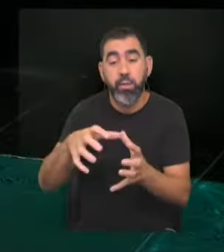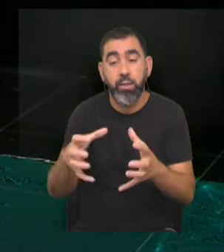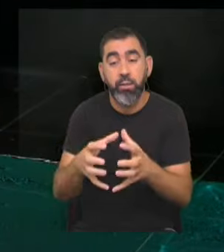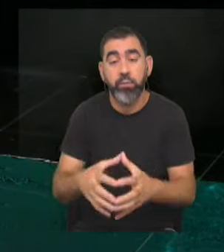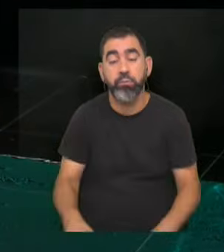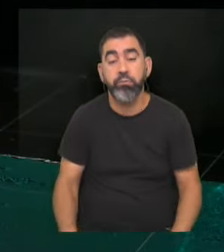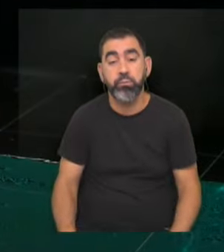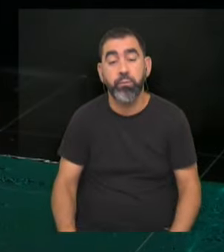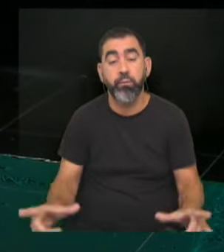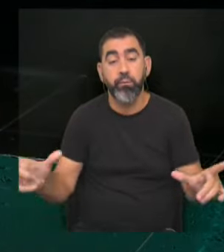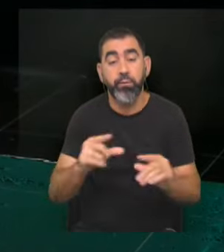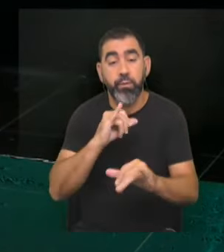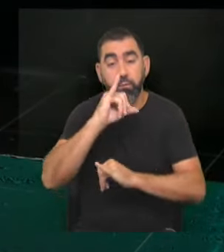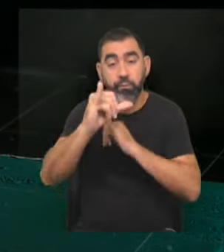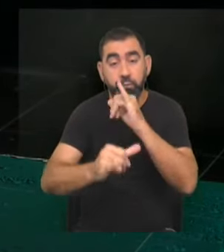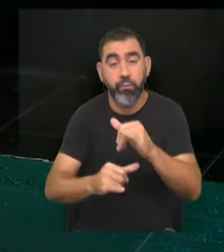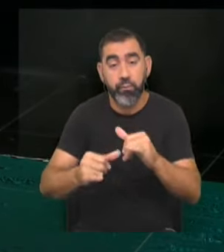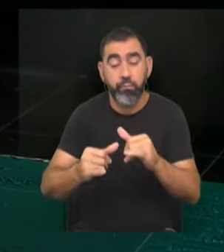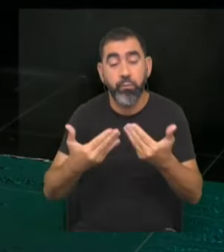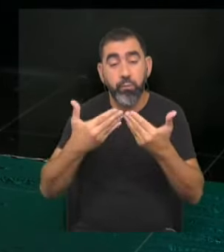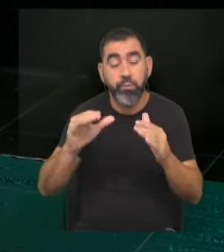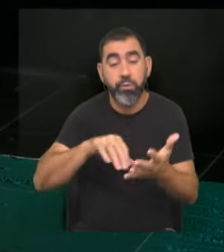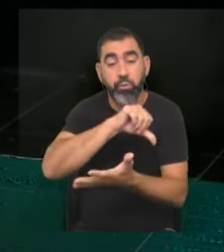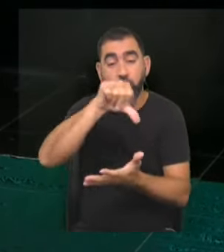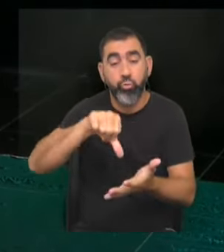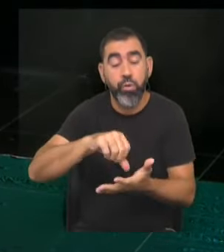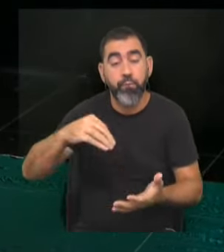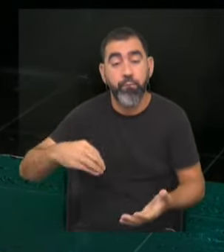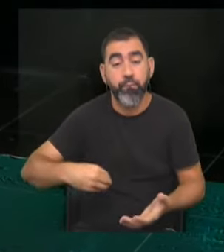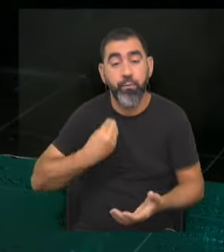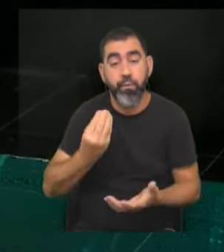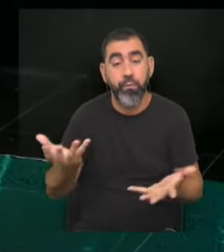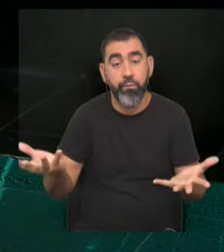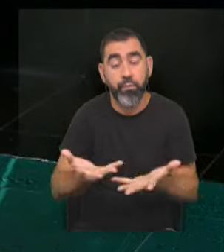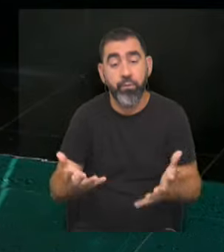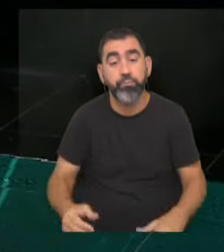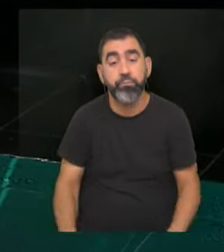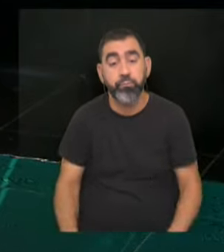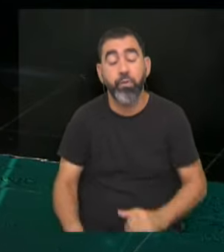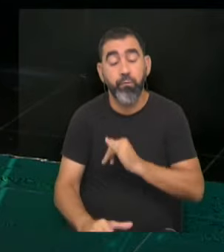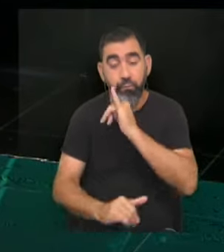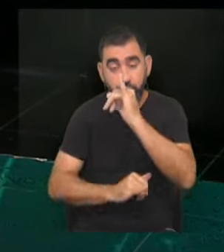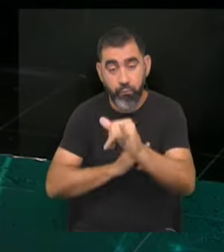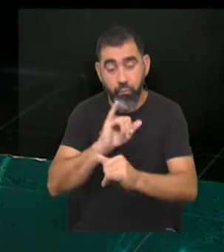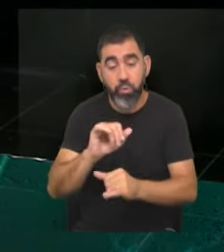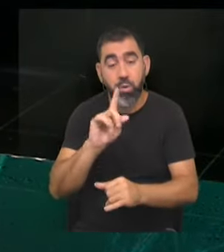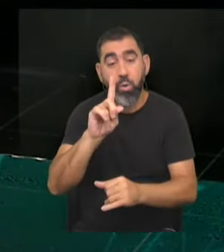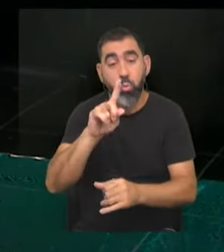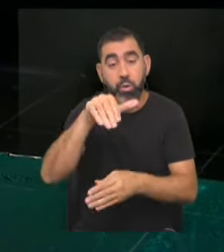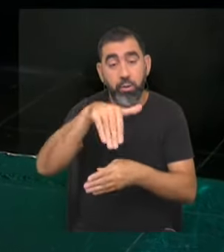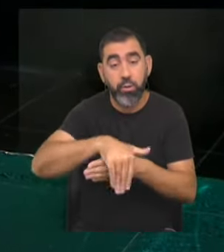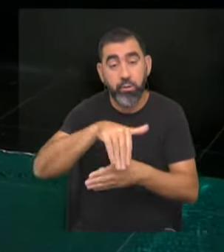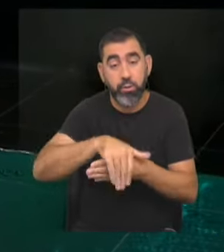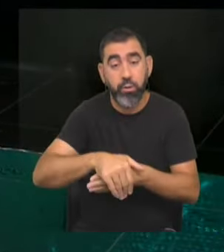israelita hasta aquí llegamos con esta eh primera edición de mv noticias la actualización llegará a las